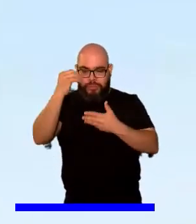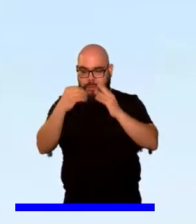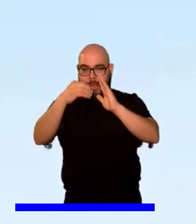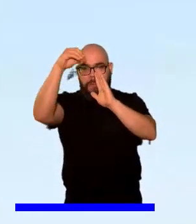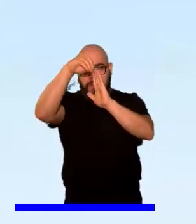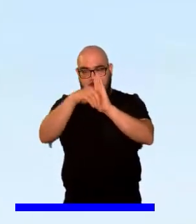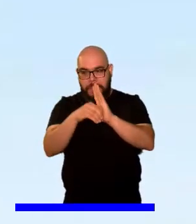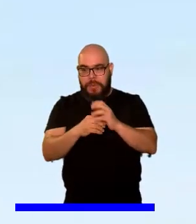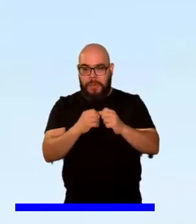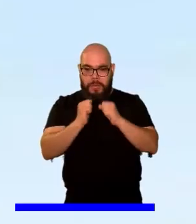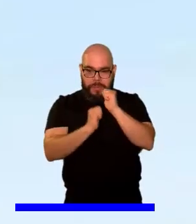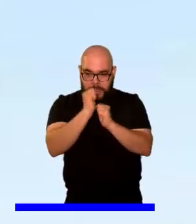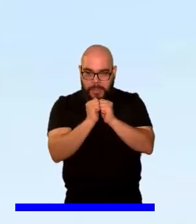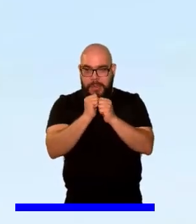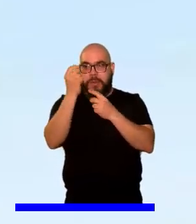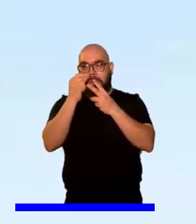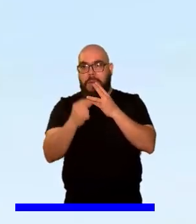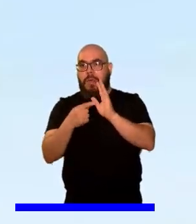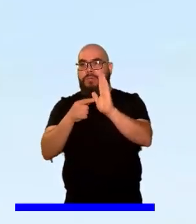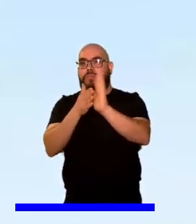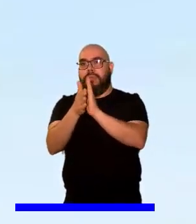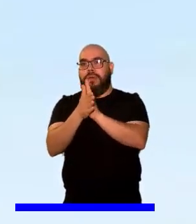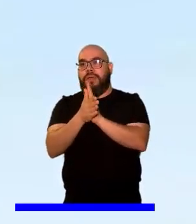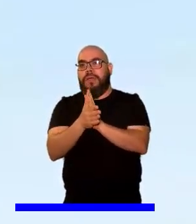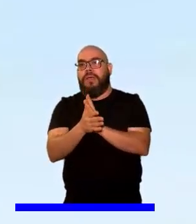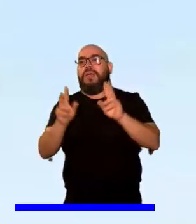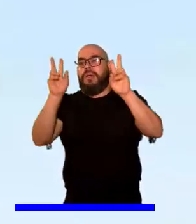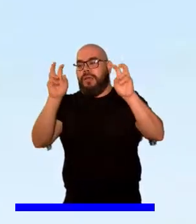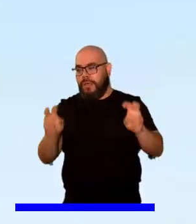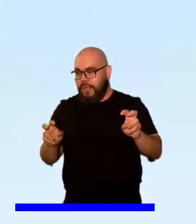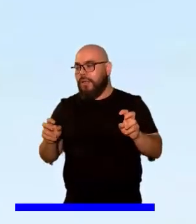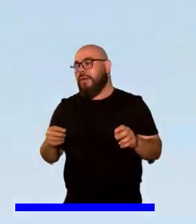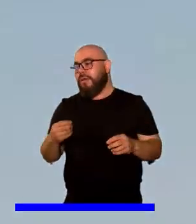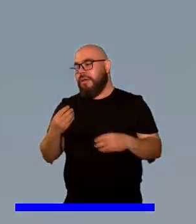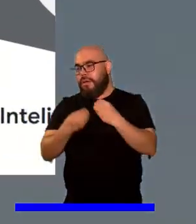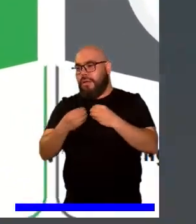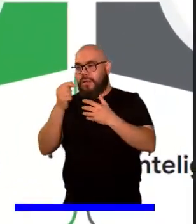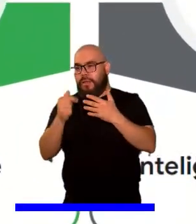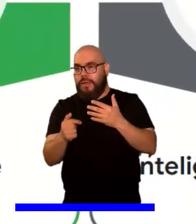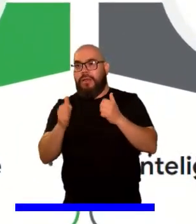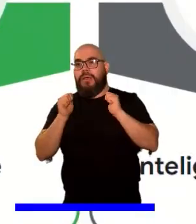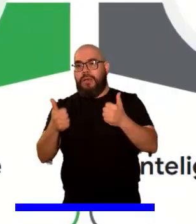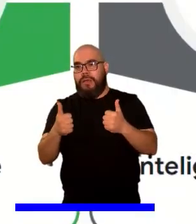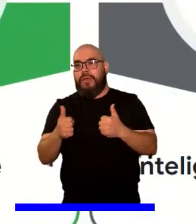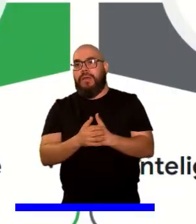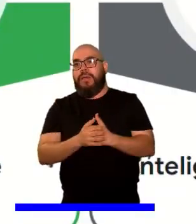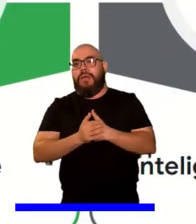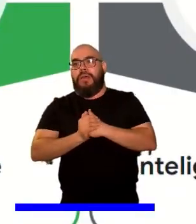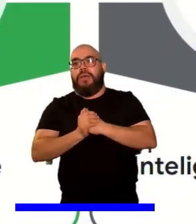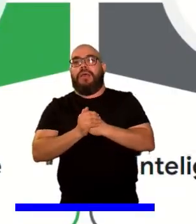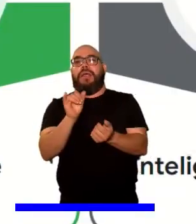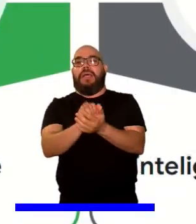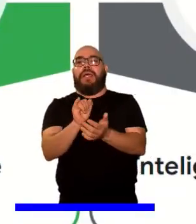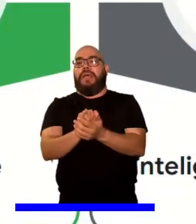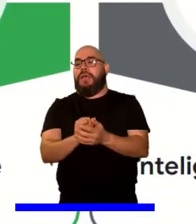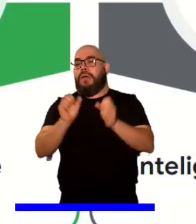que pueden compensar con control lo que se hace. Y de nuevo, pues vuelve a pasar lo mismo. Y en este momento, no sé si de pronto